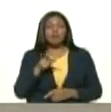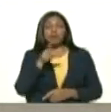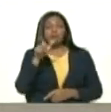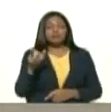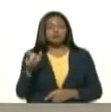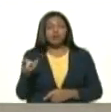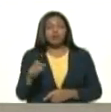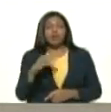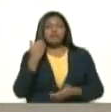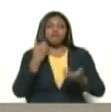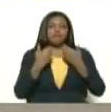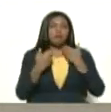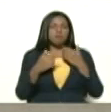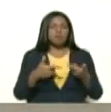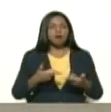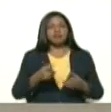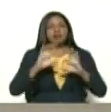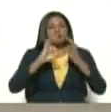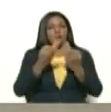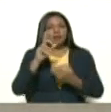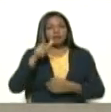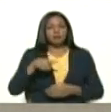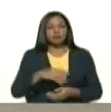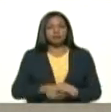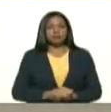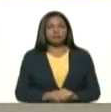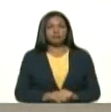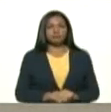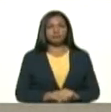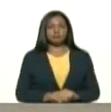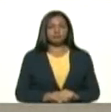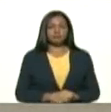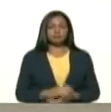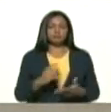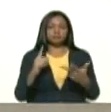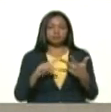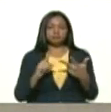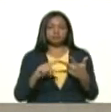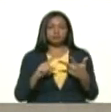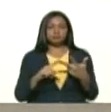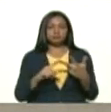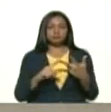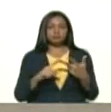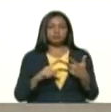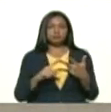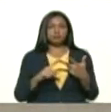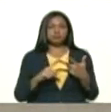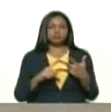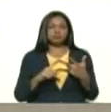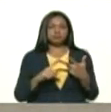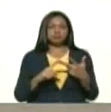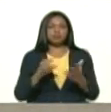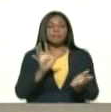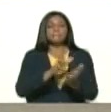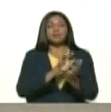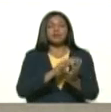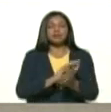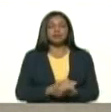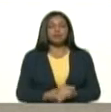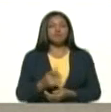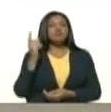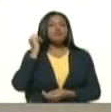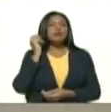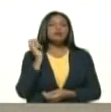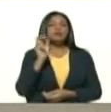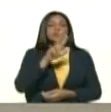personas enfermas y de sus familiares. Tercer caso, Nueva Esparta. Mujer de 31